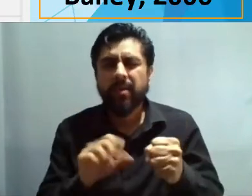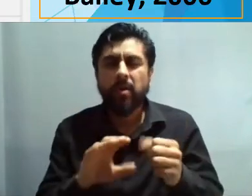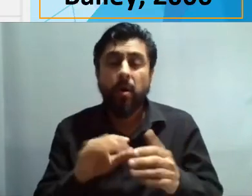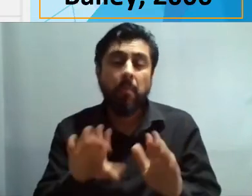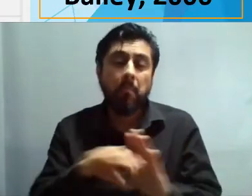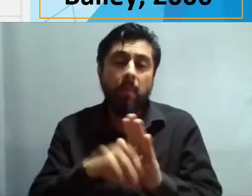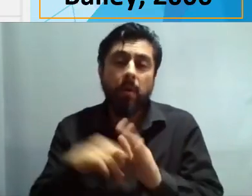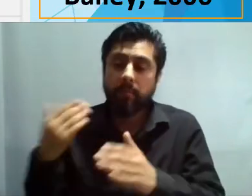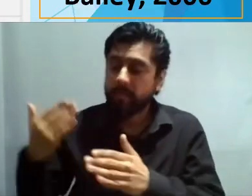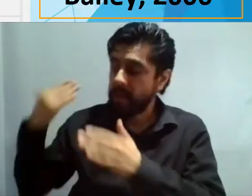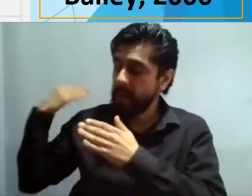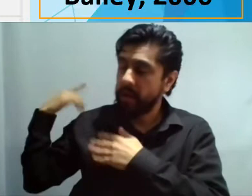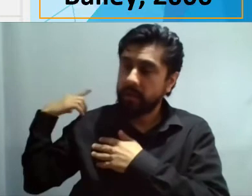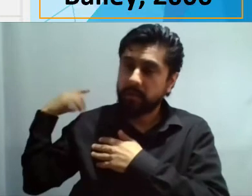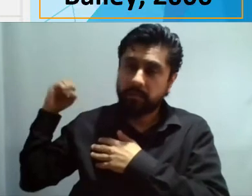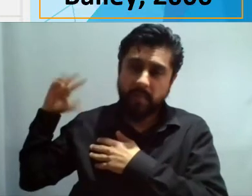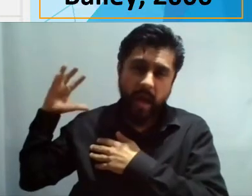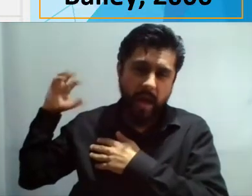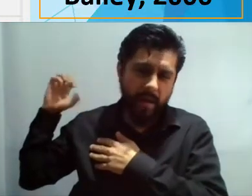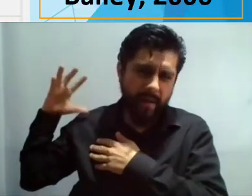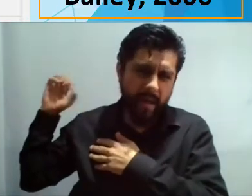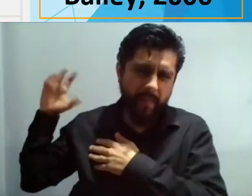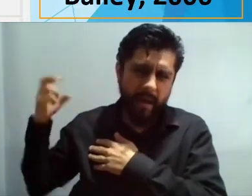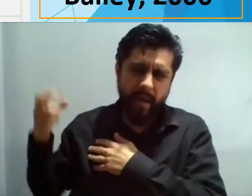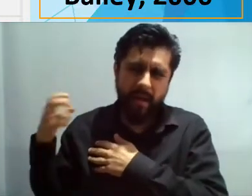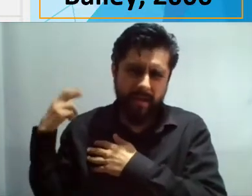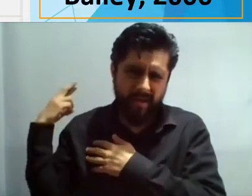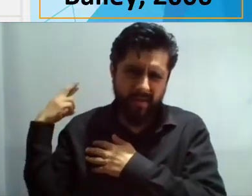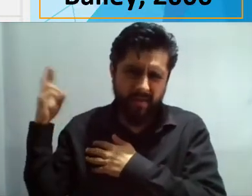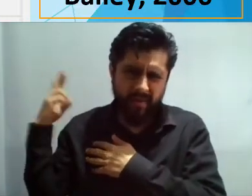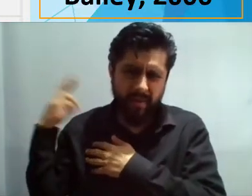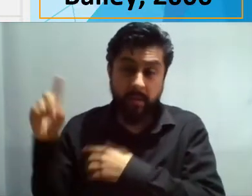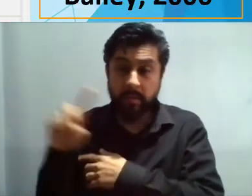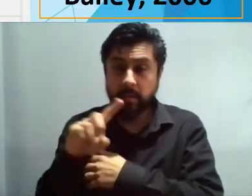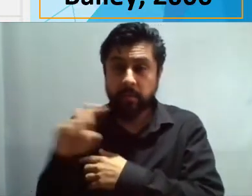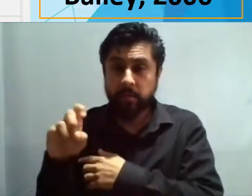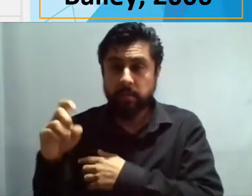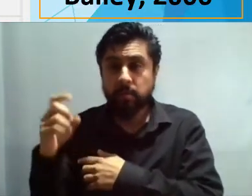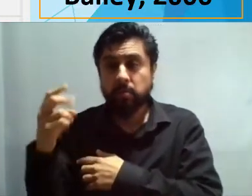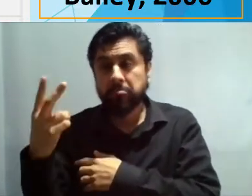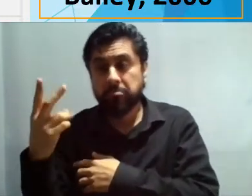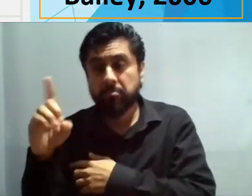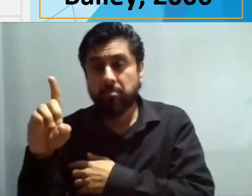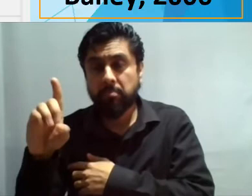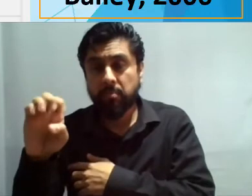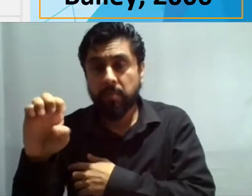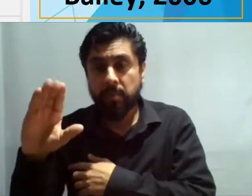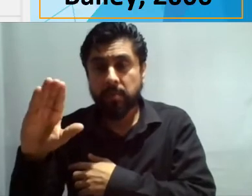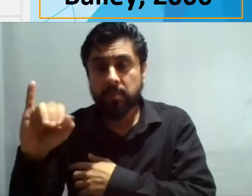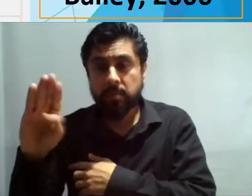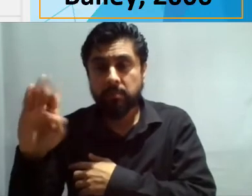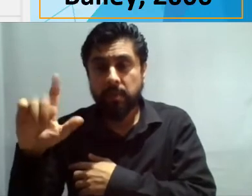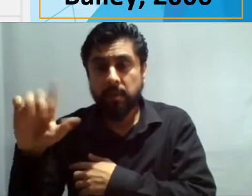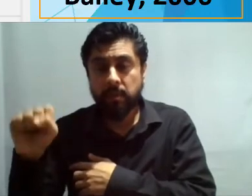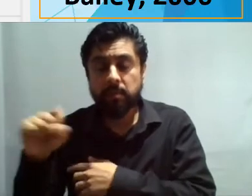las bocinas, estaríamos entre 100 y 102 decibeles. Y vemos, bueno, le pusimos 10 decibeles más